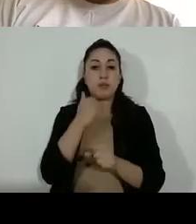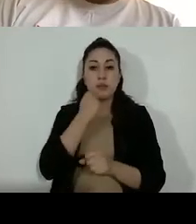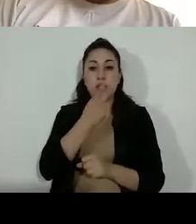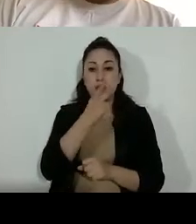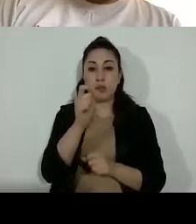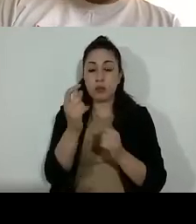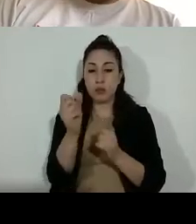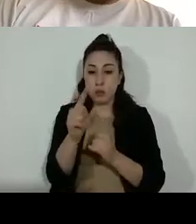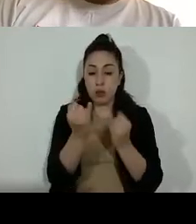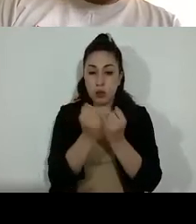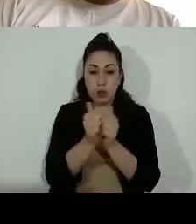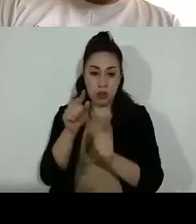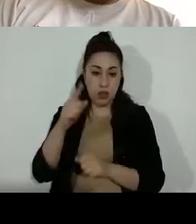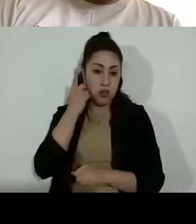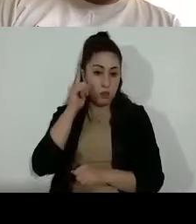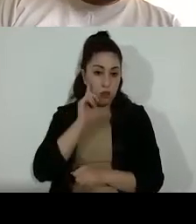Elizabeth que